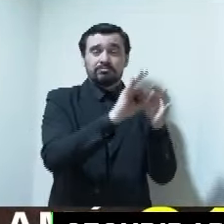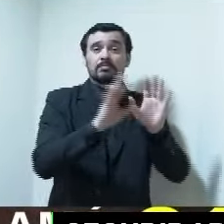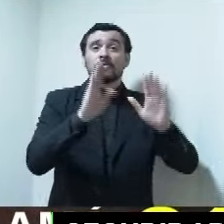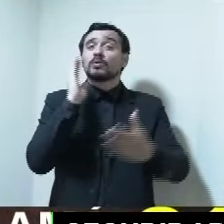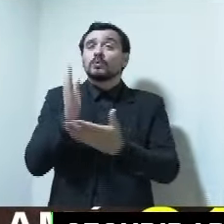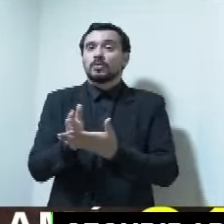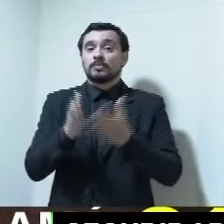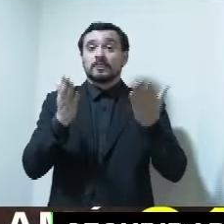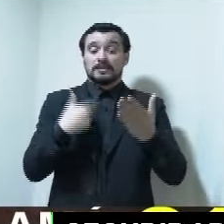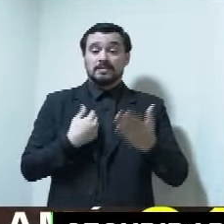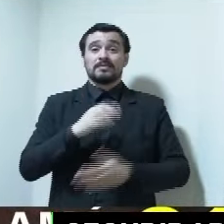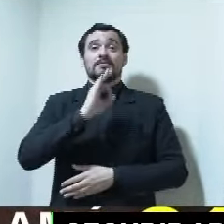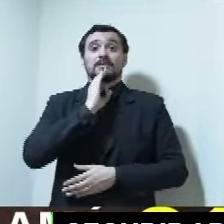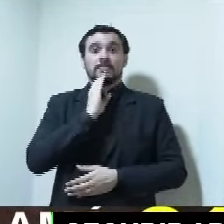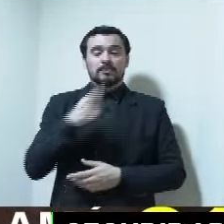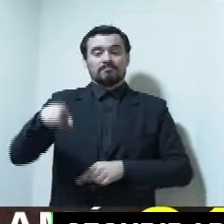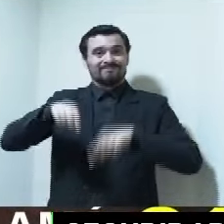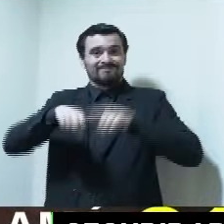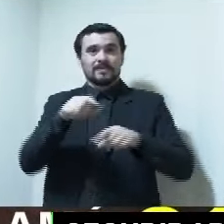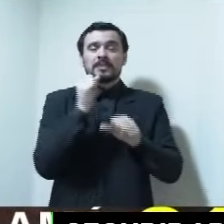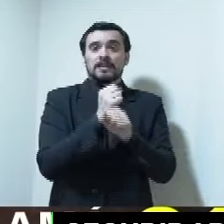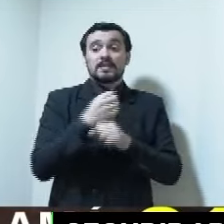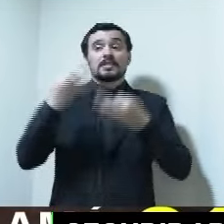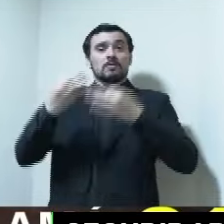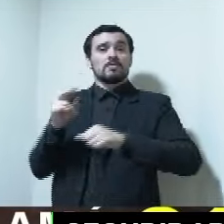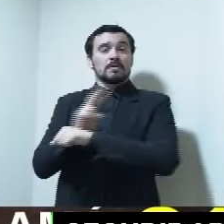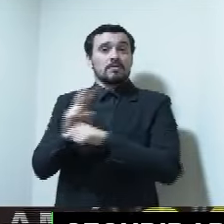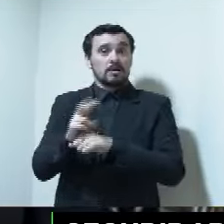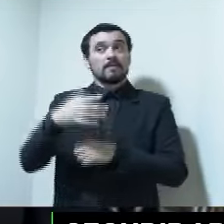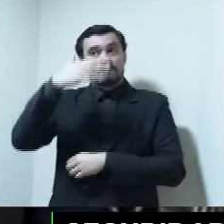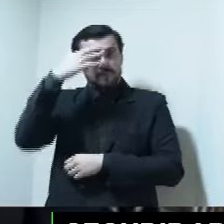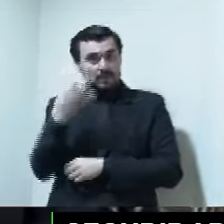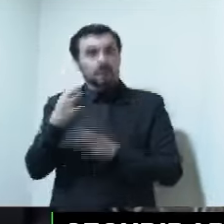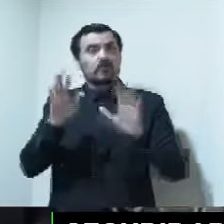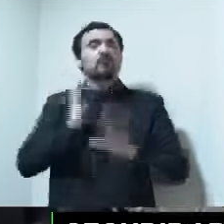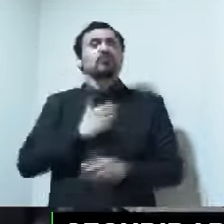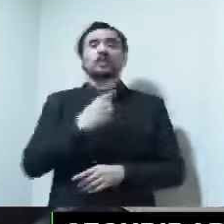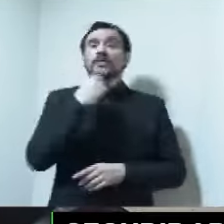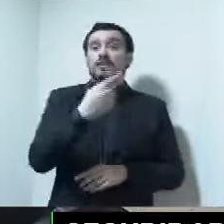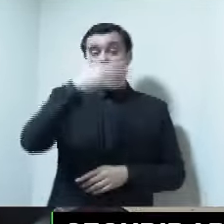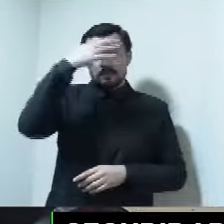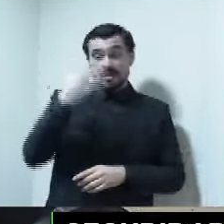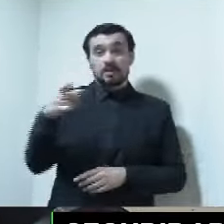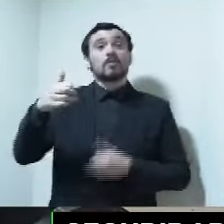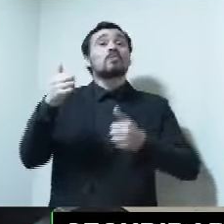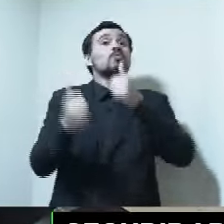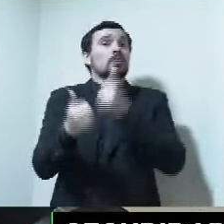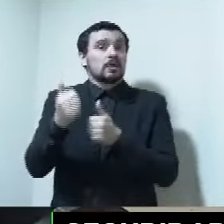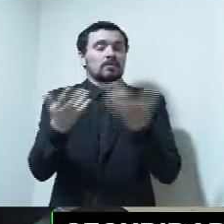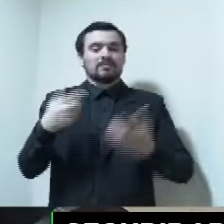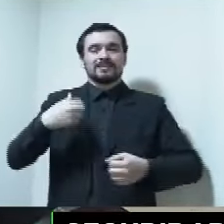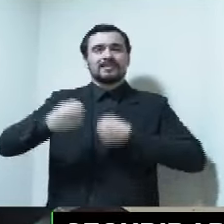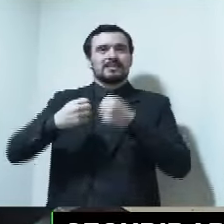último, como símbolo de la gestión de tomar a la seguridad ciudadana en serio, retomamos decididamente la soberanía de nuestro